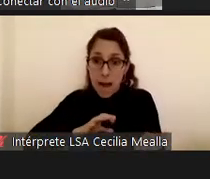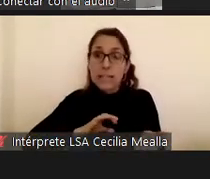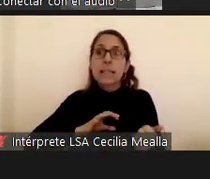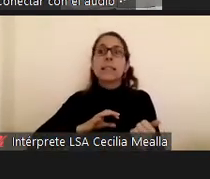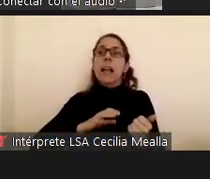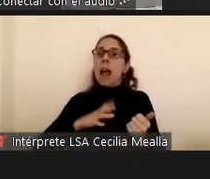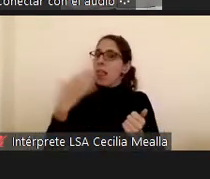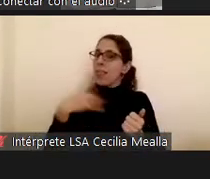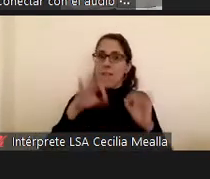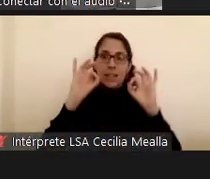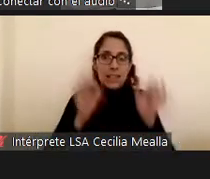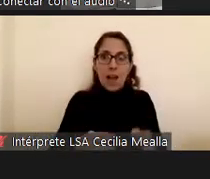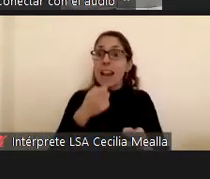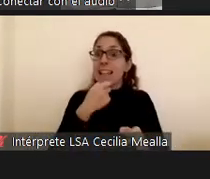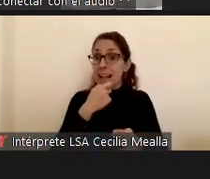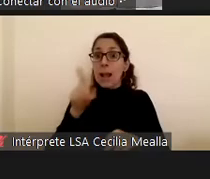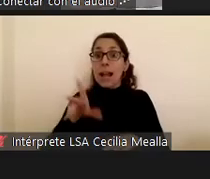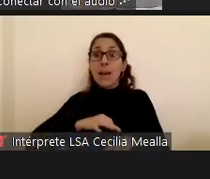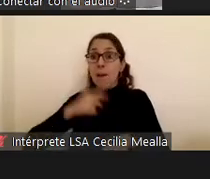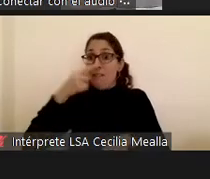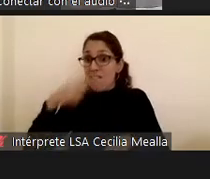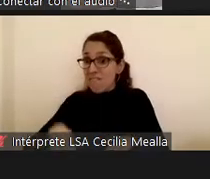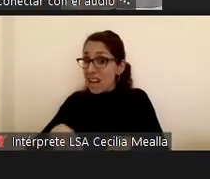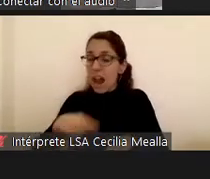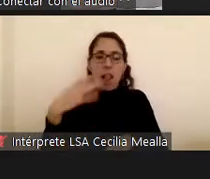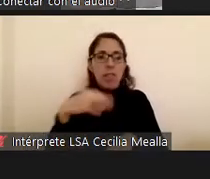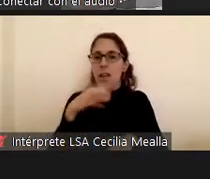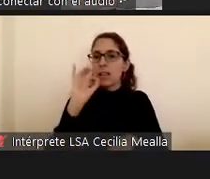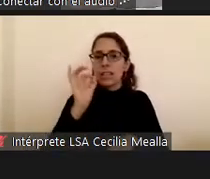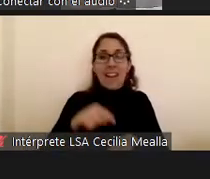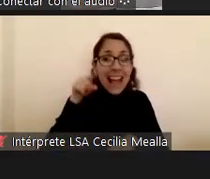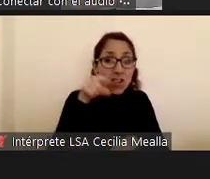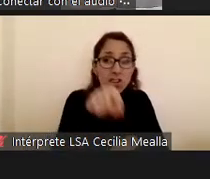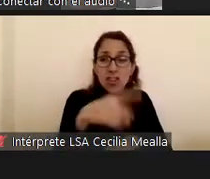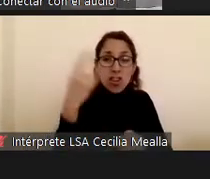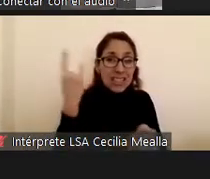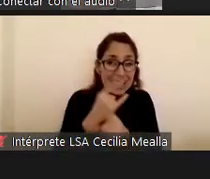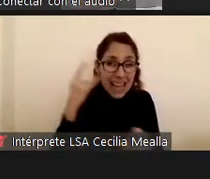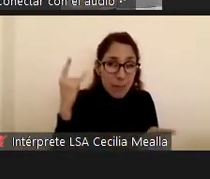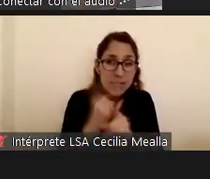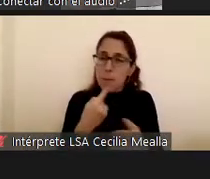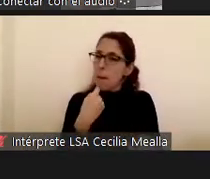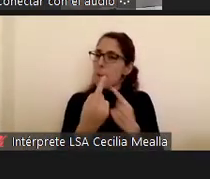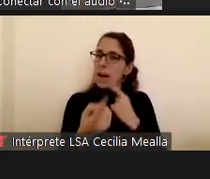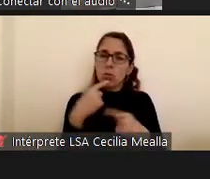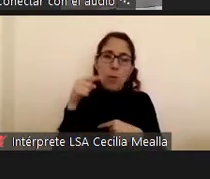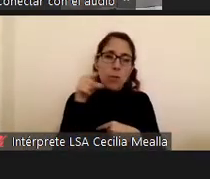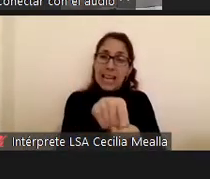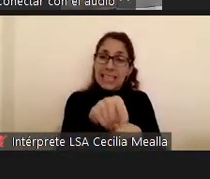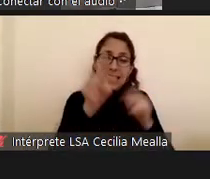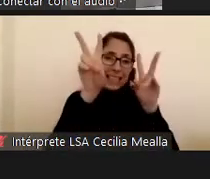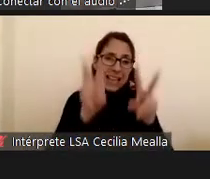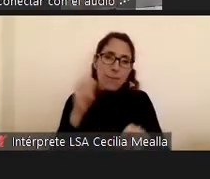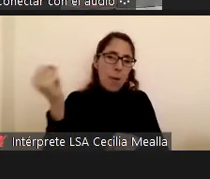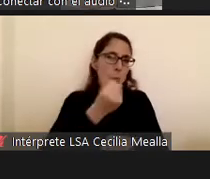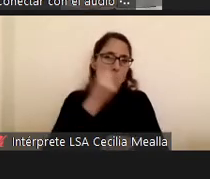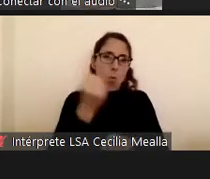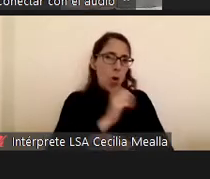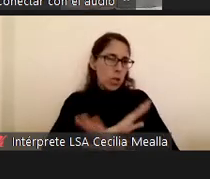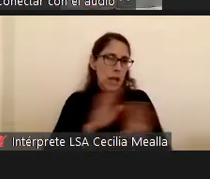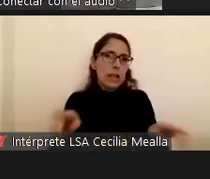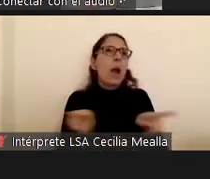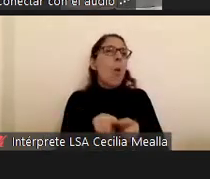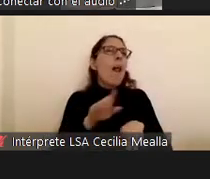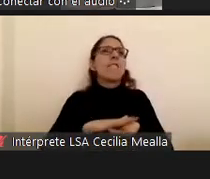para el final, porque es algo que siempre se evalúa. Es algo muy importante en la materia. Así que esto es como la abecedario también.